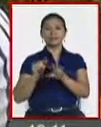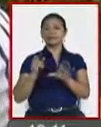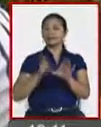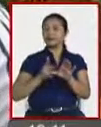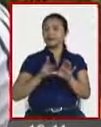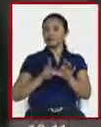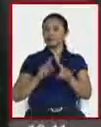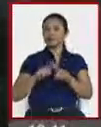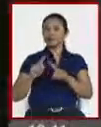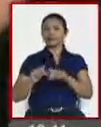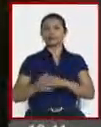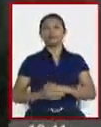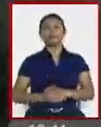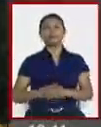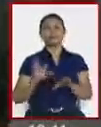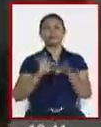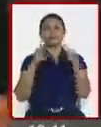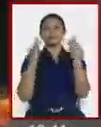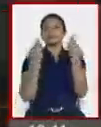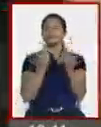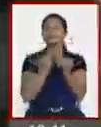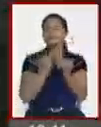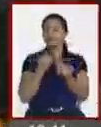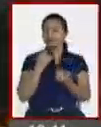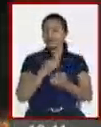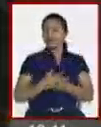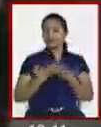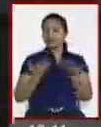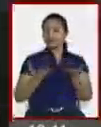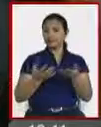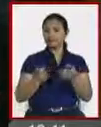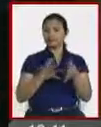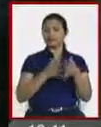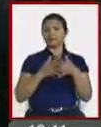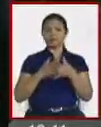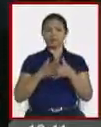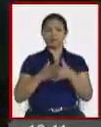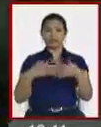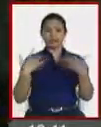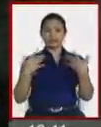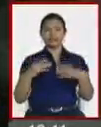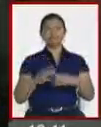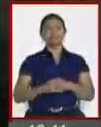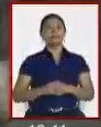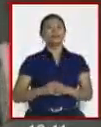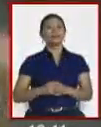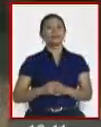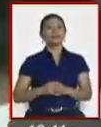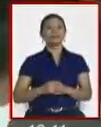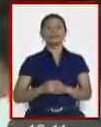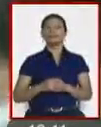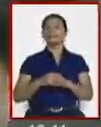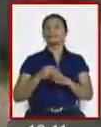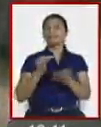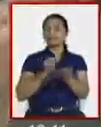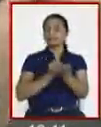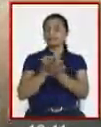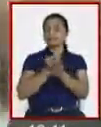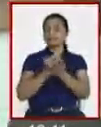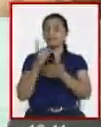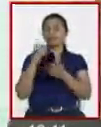psicológico, psiquiátrico. Ahora la familia de Jimena Suárez, que se encuentra en los Estados Unidos, están realizando campañas a través de las redes